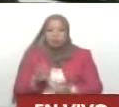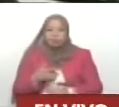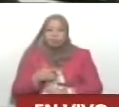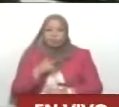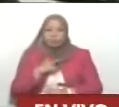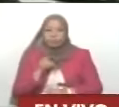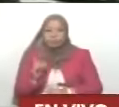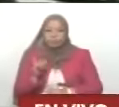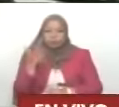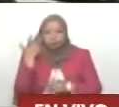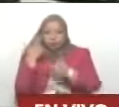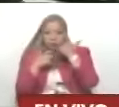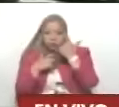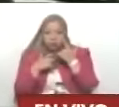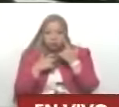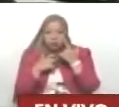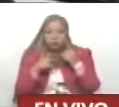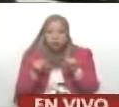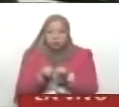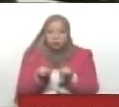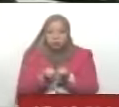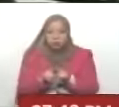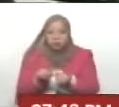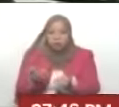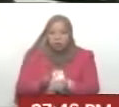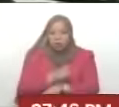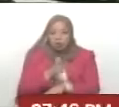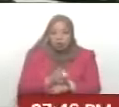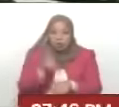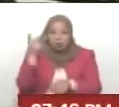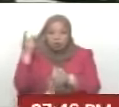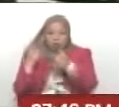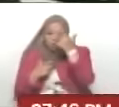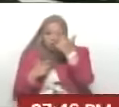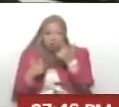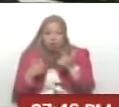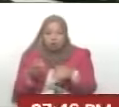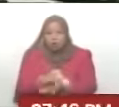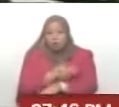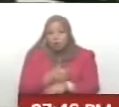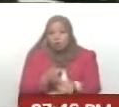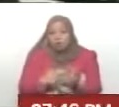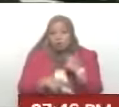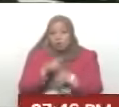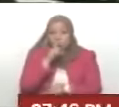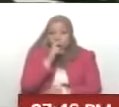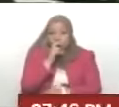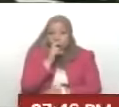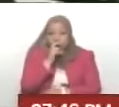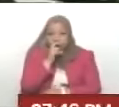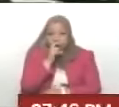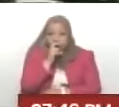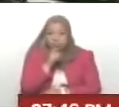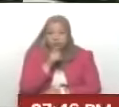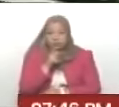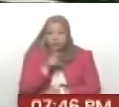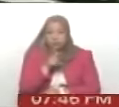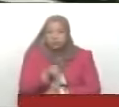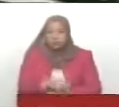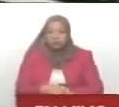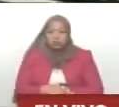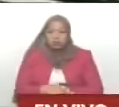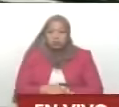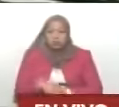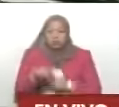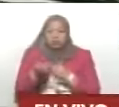con el comandante Chávez, lo están haciendo ahora. La culpa es de Chávez, sí. La culpa es de Chávez, ahora la culpa es de Maduro. Una cosa que me parece terrible, porque en